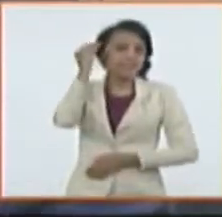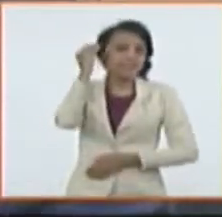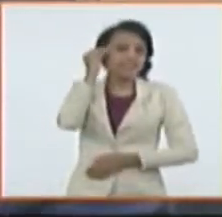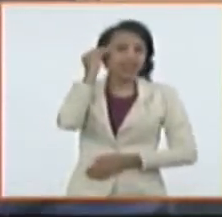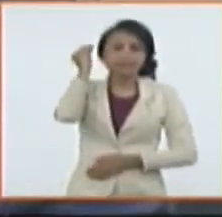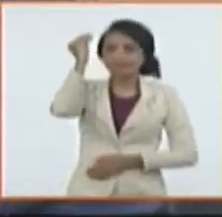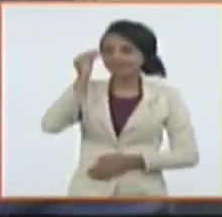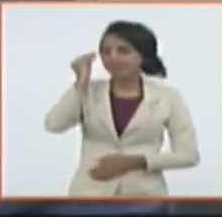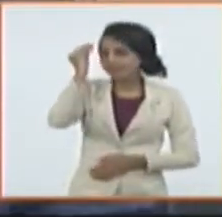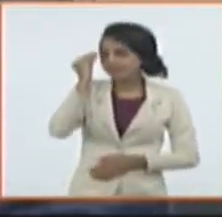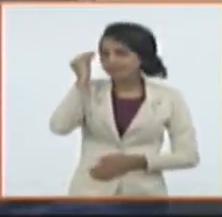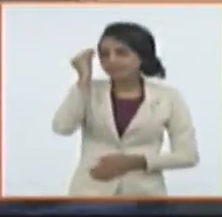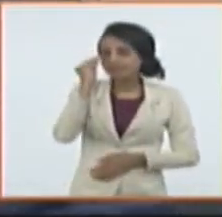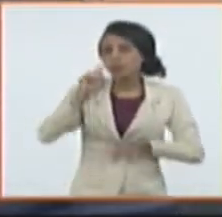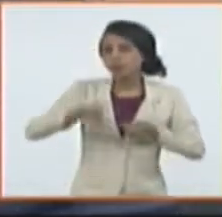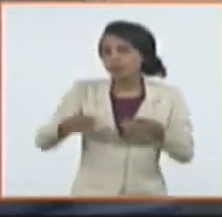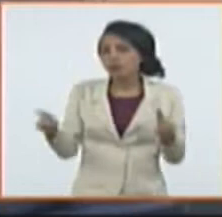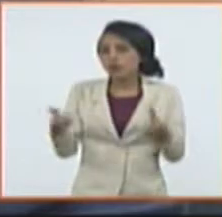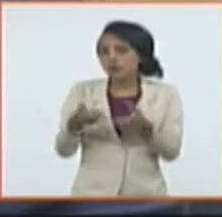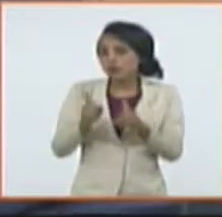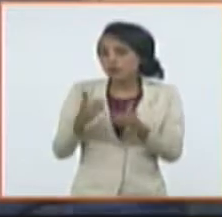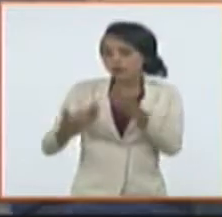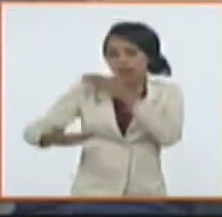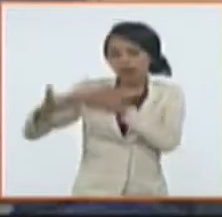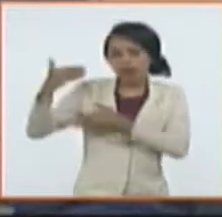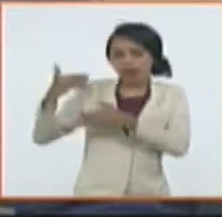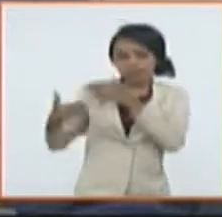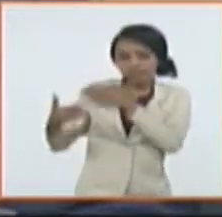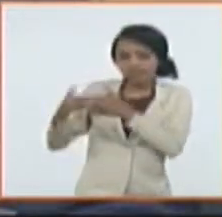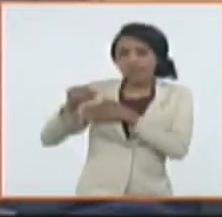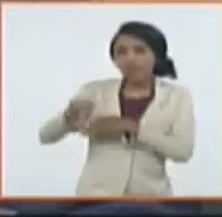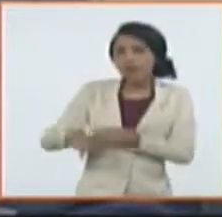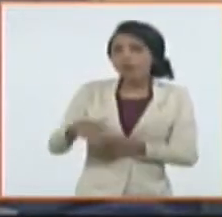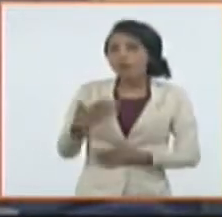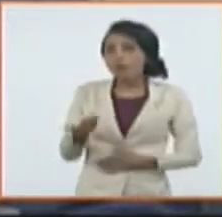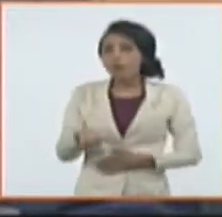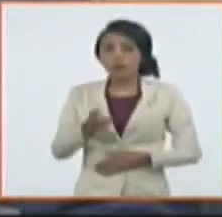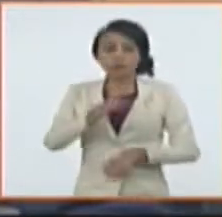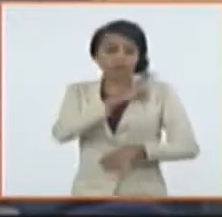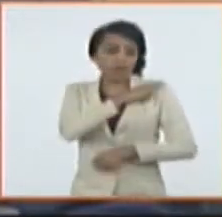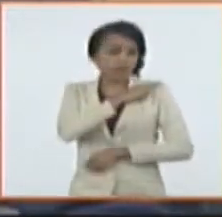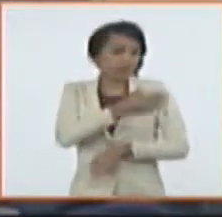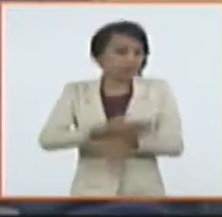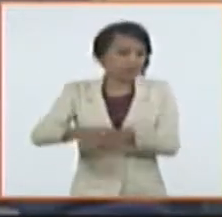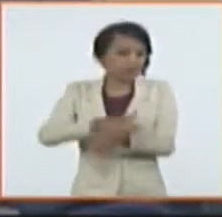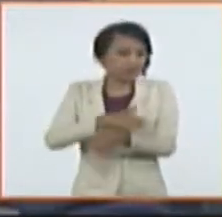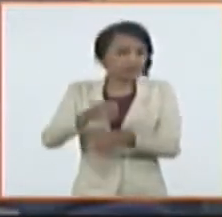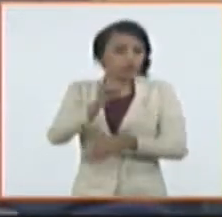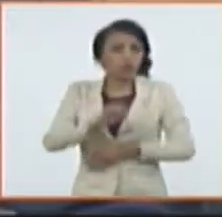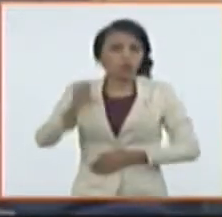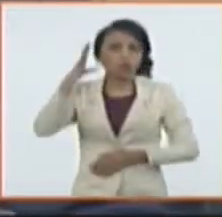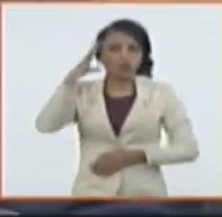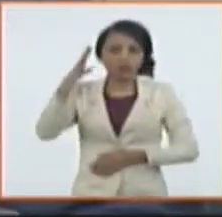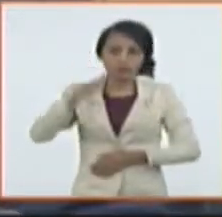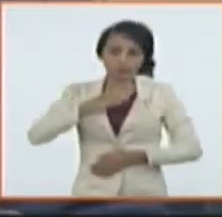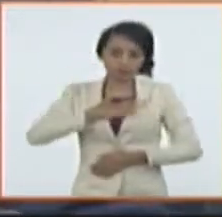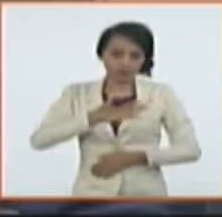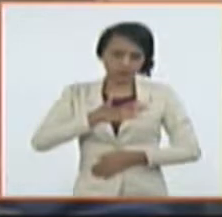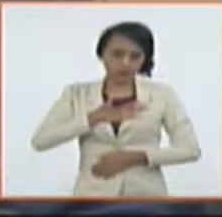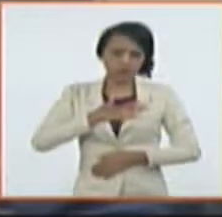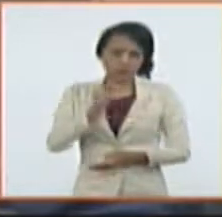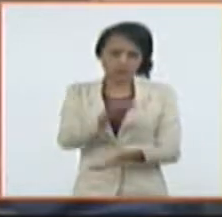que nos han llevado los encuentros que hemos realizado con representantes de diferentes sectores de nuestra